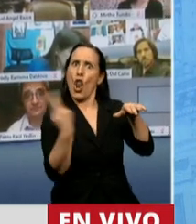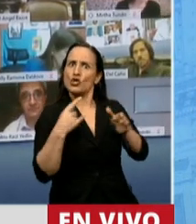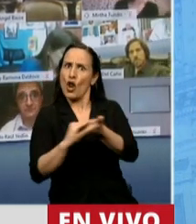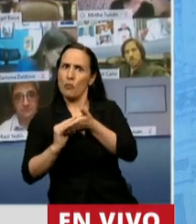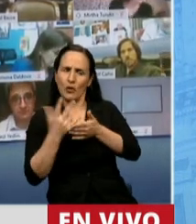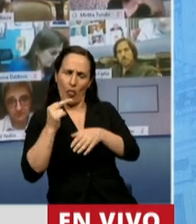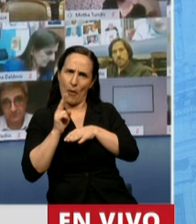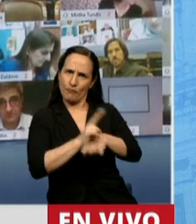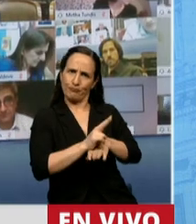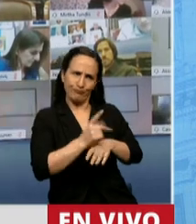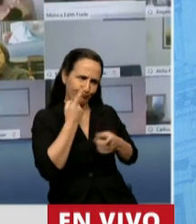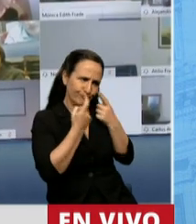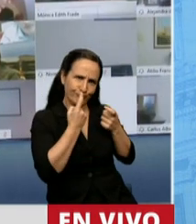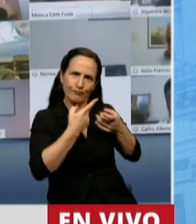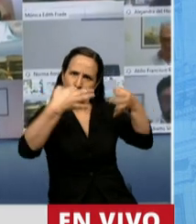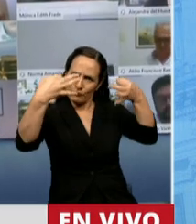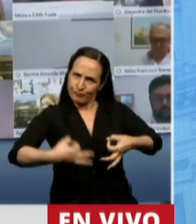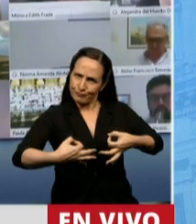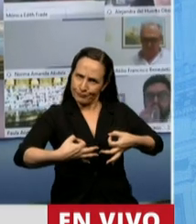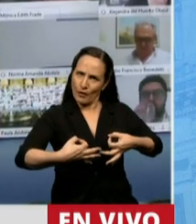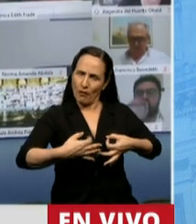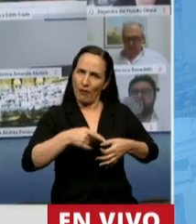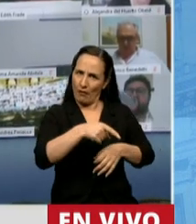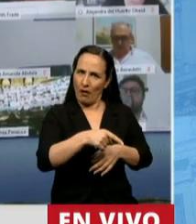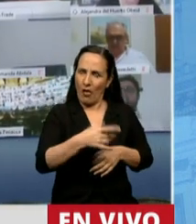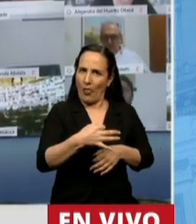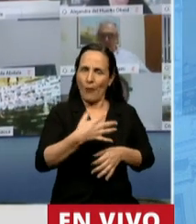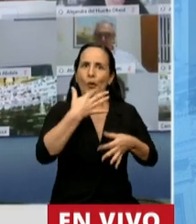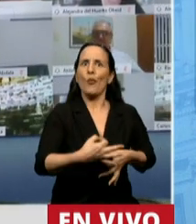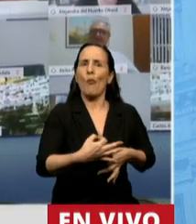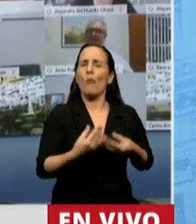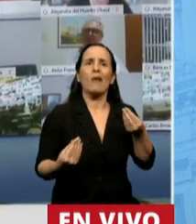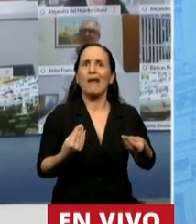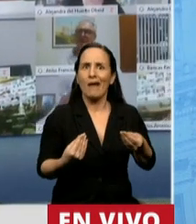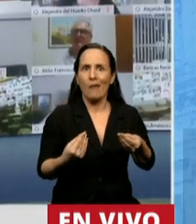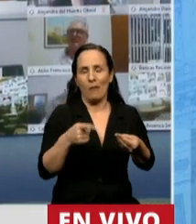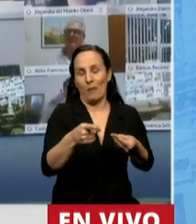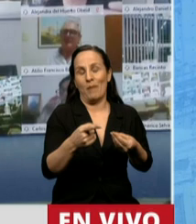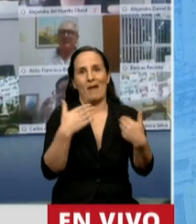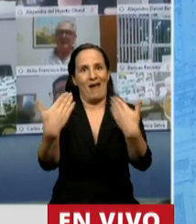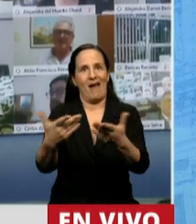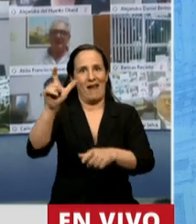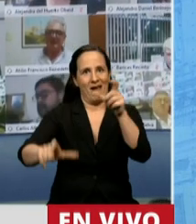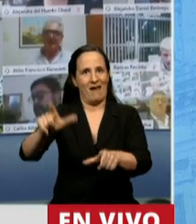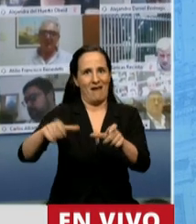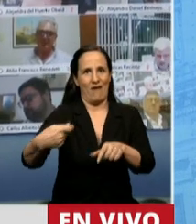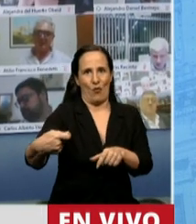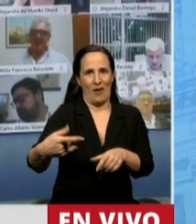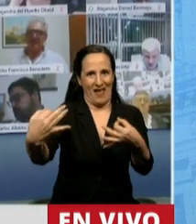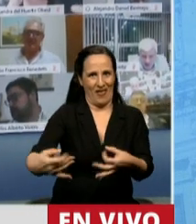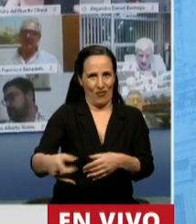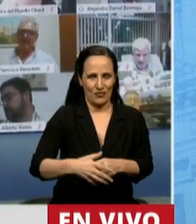est realmente lleva a cabo en defensa por supuesto de nuestros jubilados Asimismo